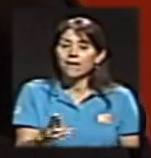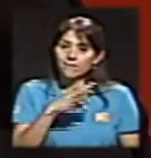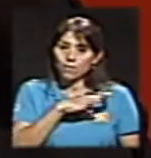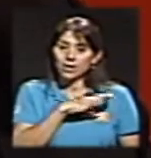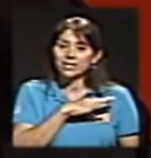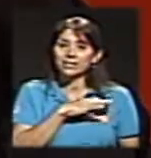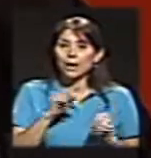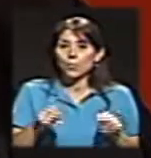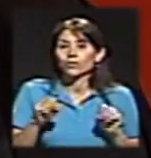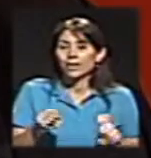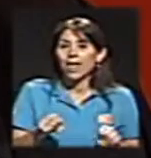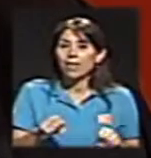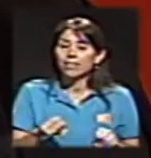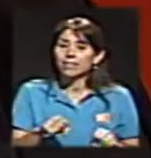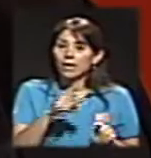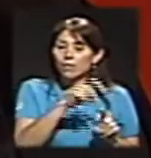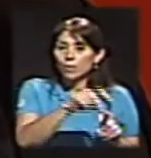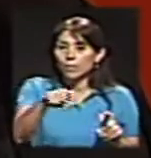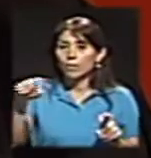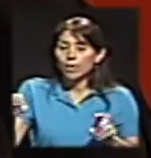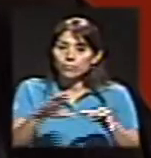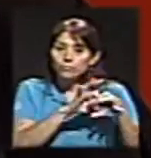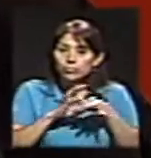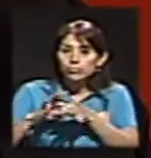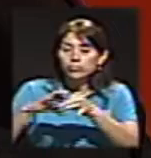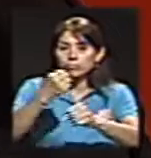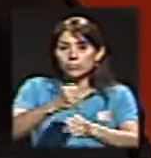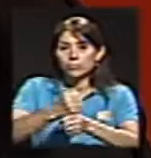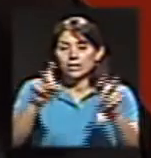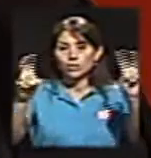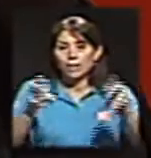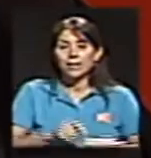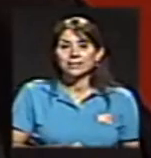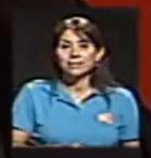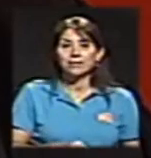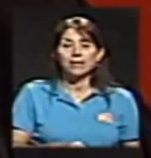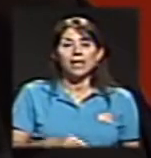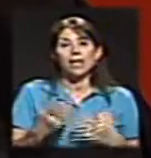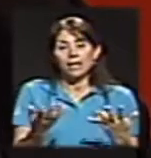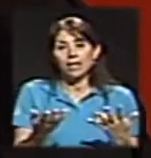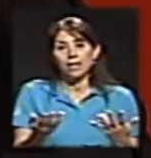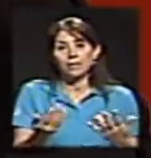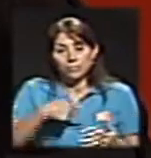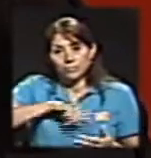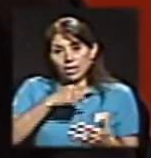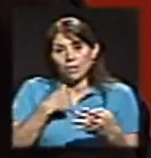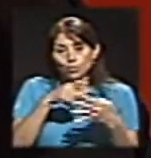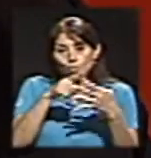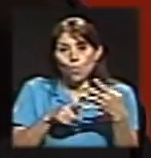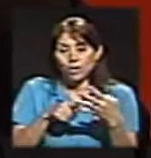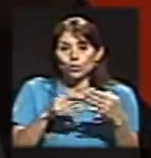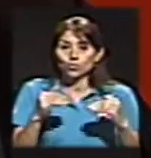la posibilidad de actuar coordinadamente en estos temas. Digamos, el hecho ciertamente de que tengamos 4 superintendencias que están especializadas en